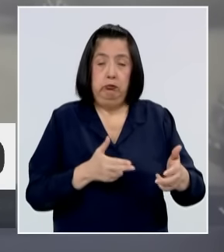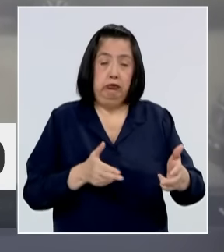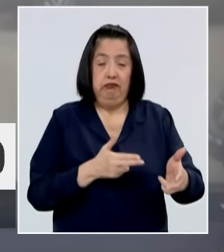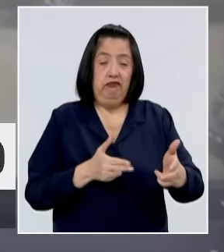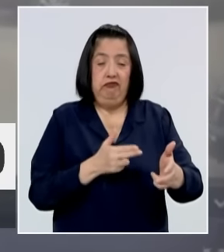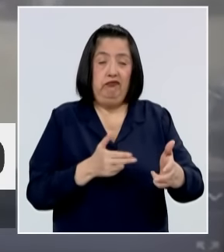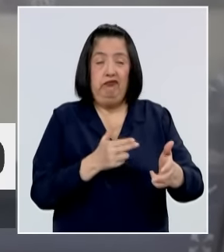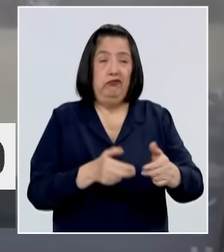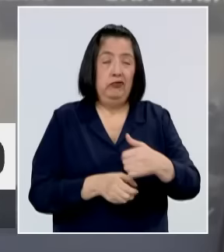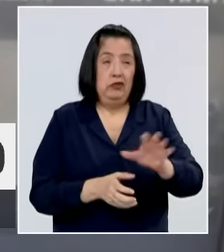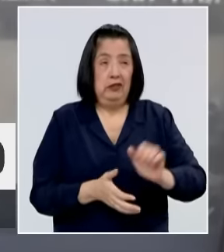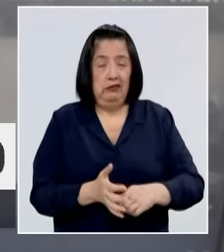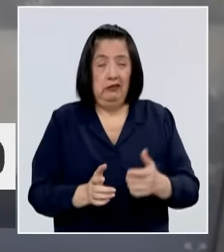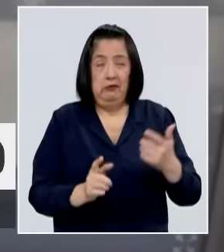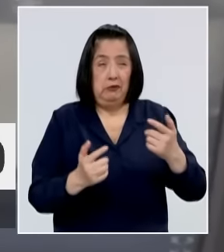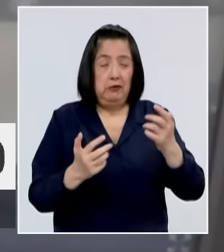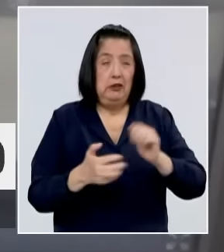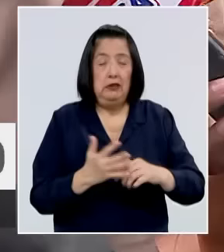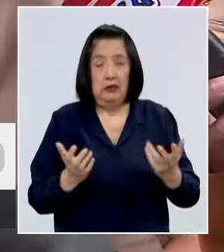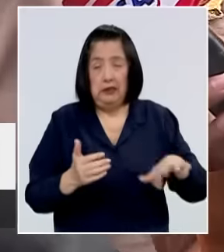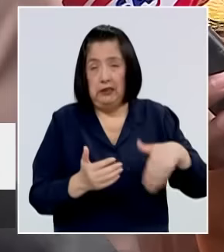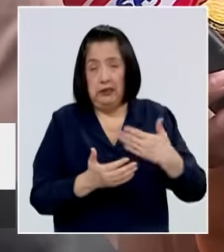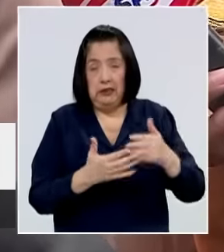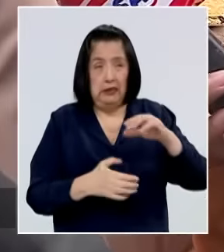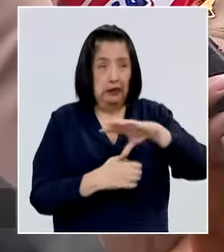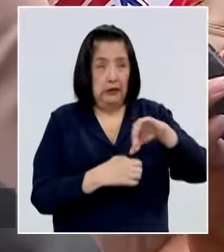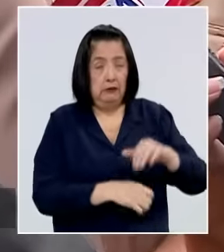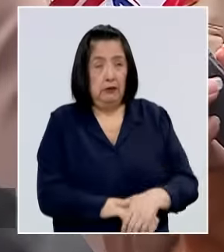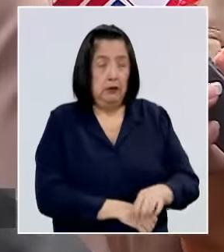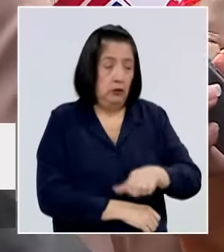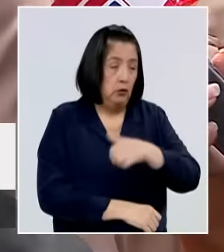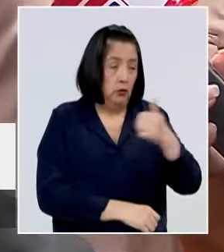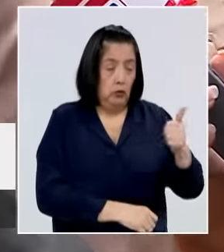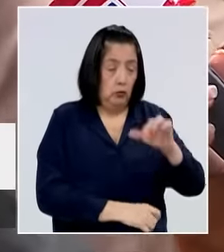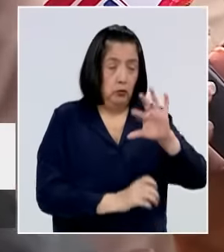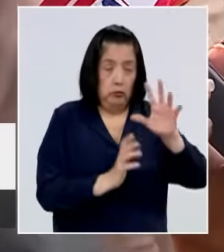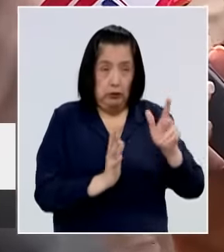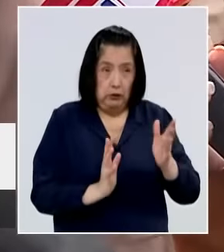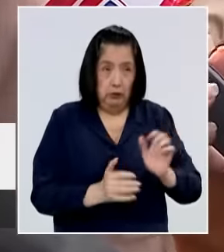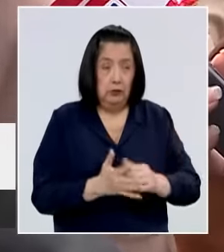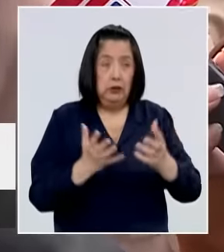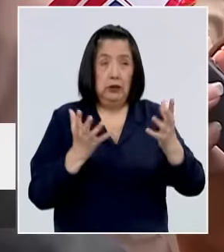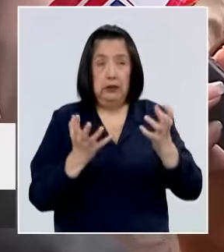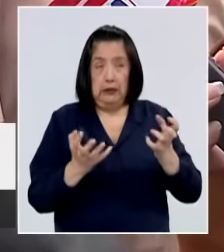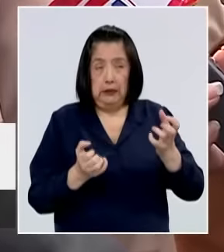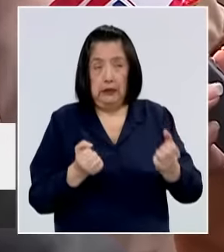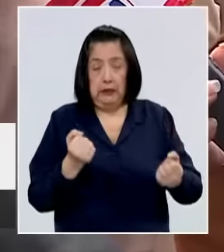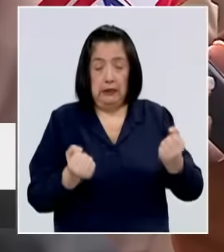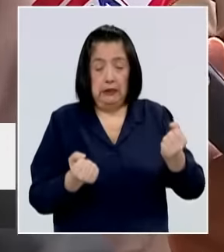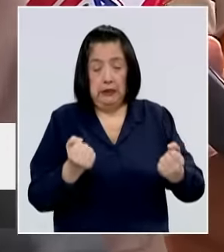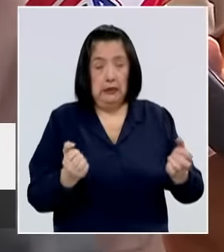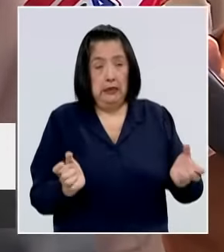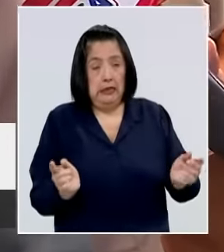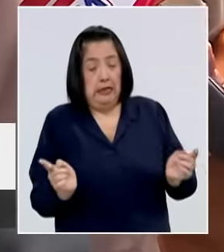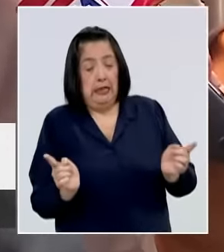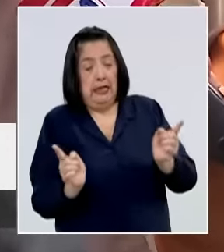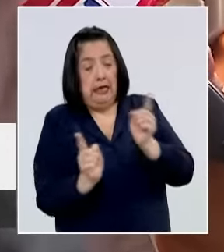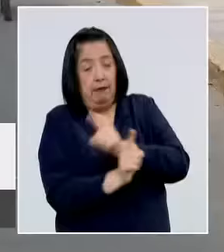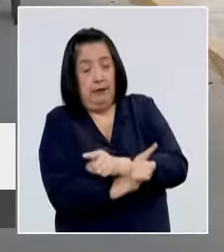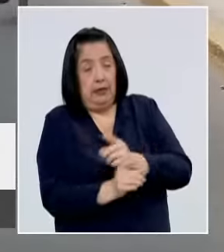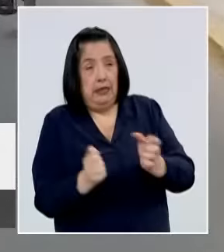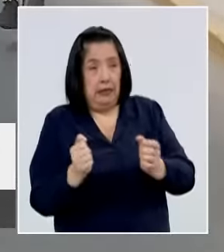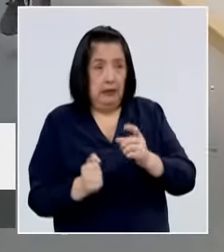y balacera hasta las calles de San Miguel y otro delincuente intenta tomar el volante del camión lo cual no logra